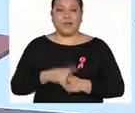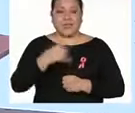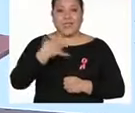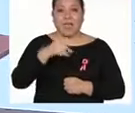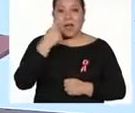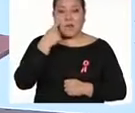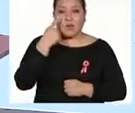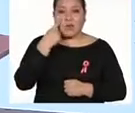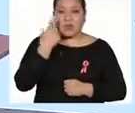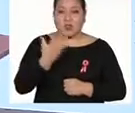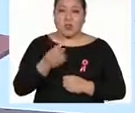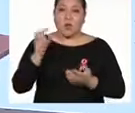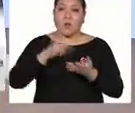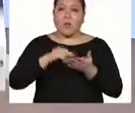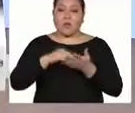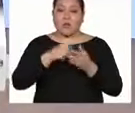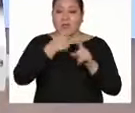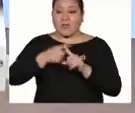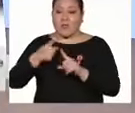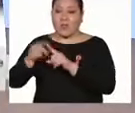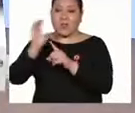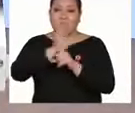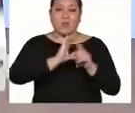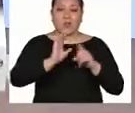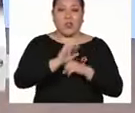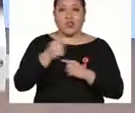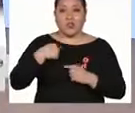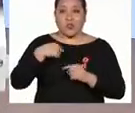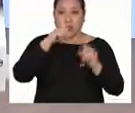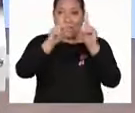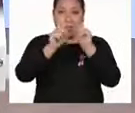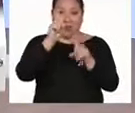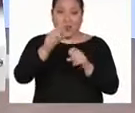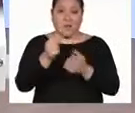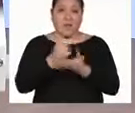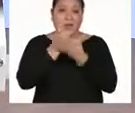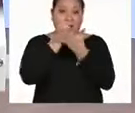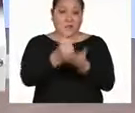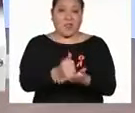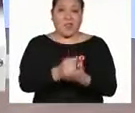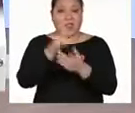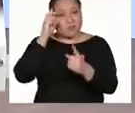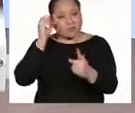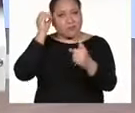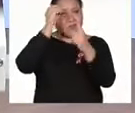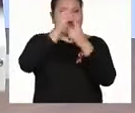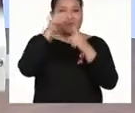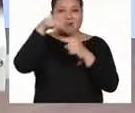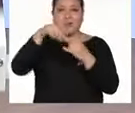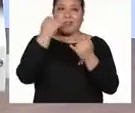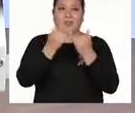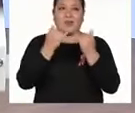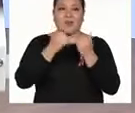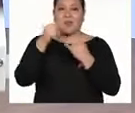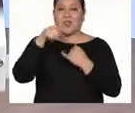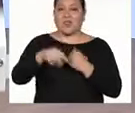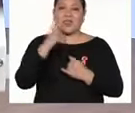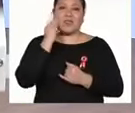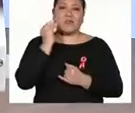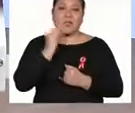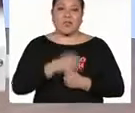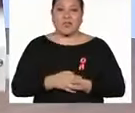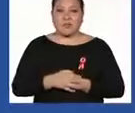cultural, ahora te toca a ti. Te haré algunas preguntas que te servirán para cumplir con nuestro reto cuando terminemos con esta